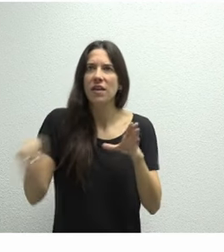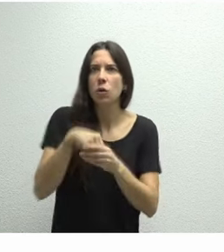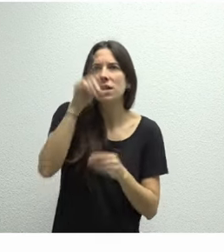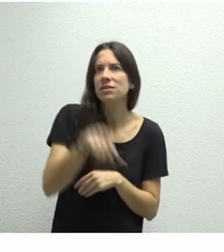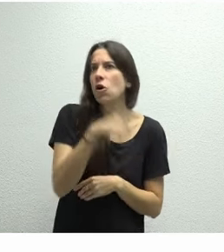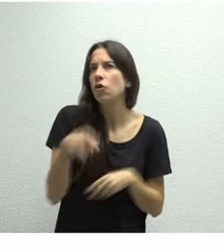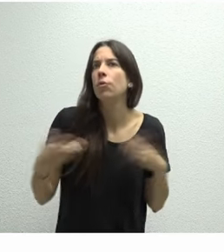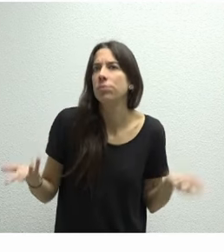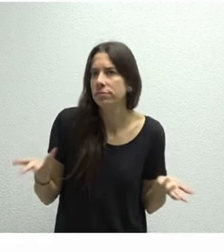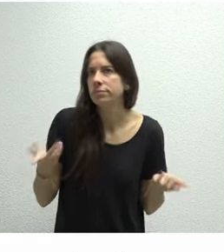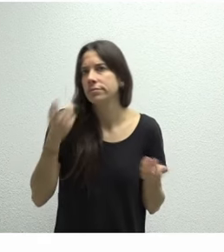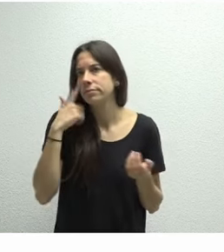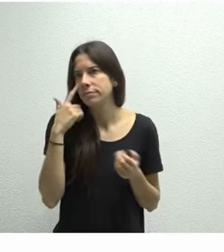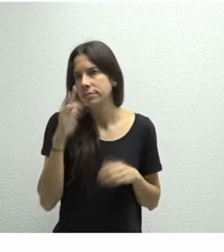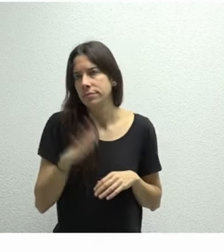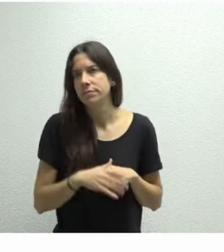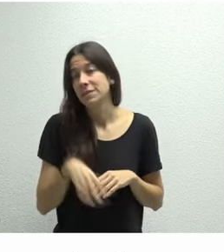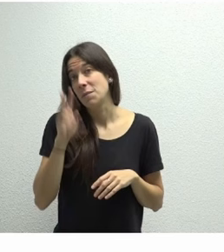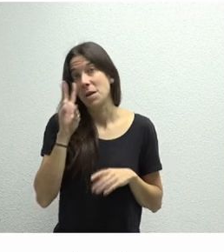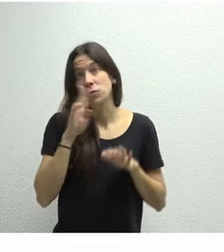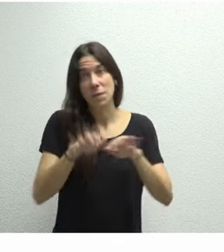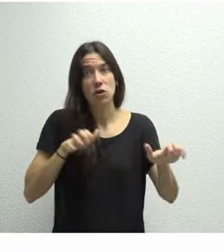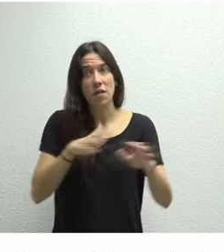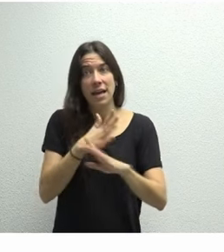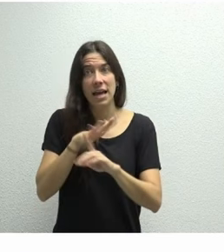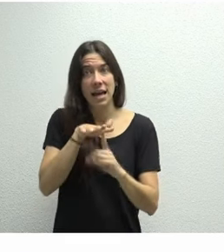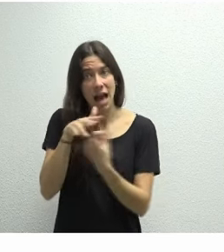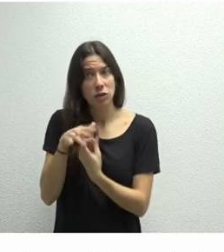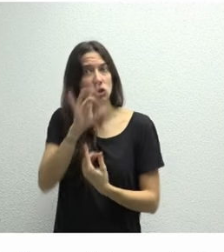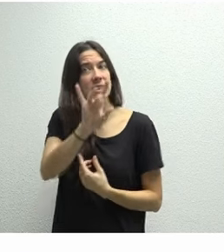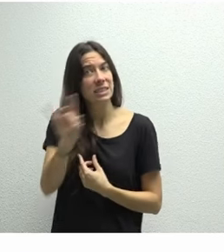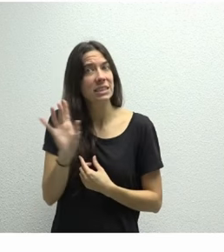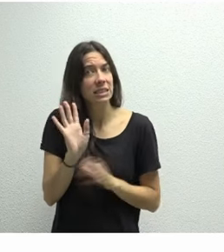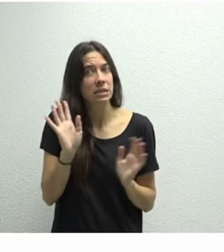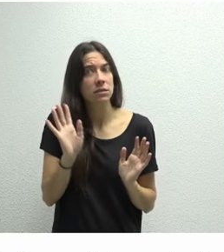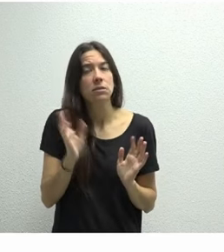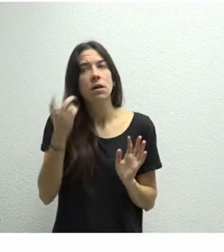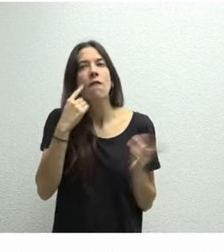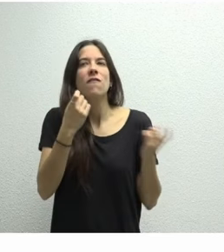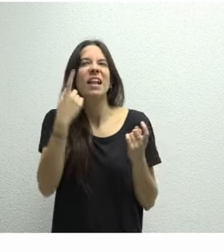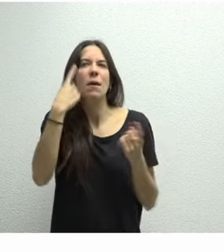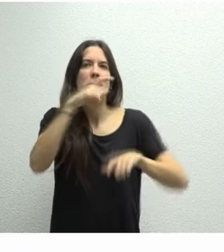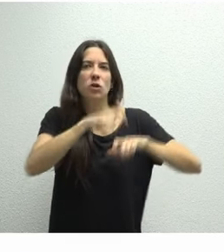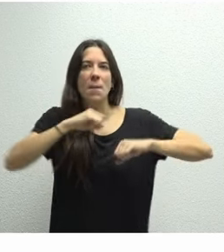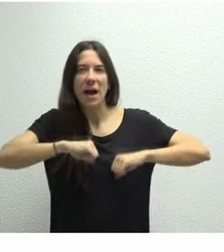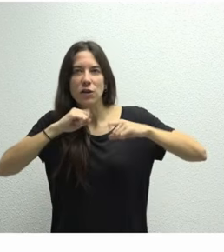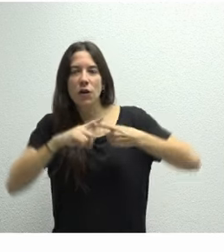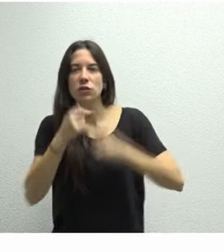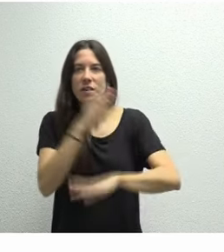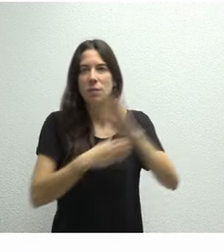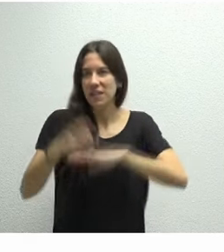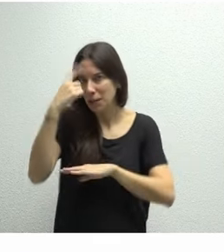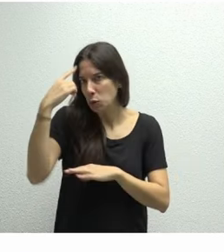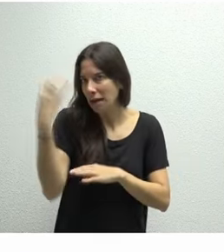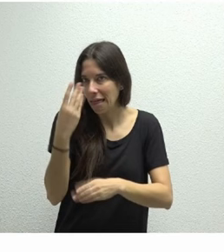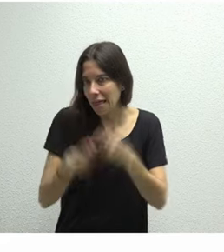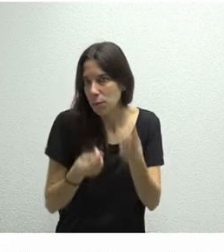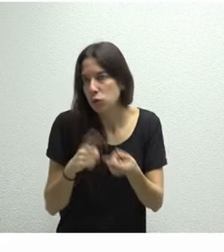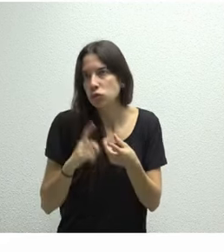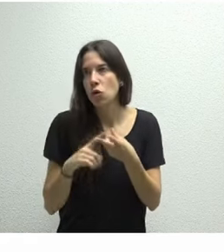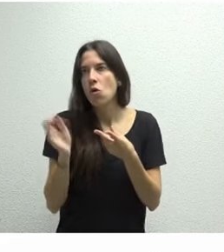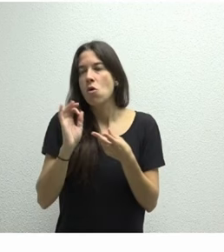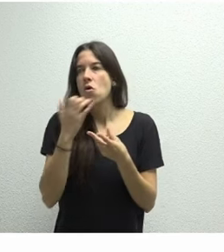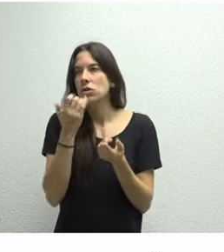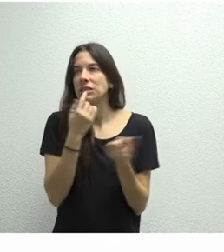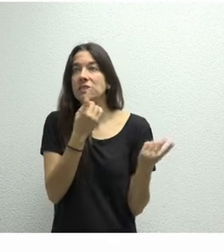no bu vemos Que en la mayoría de los casos sí quizás nos queda Pues que hacer con los mayores con discapacidad intelectual si hay o no o si